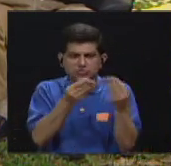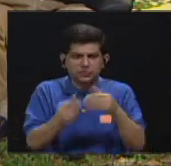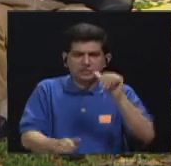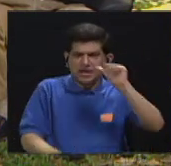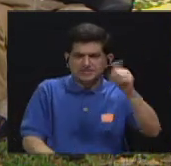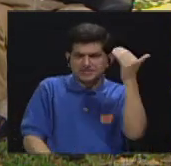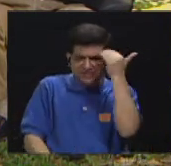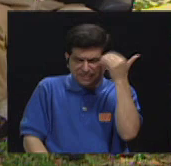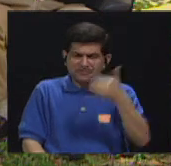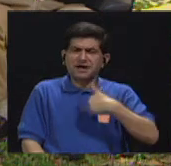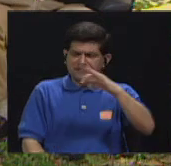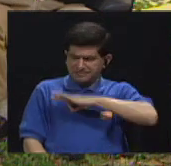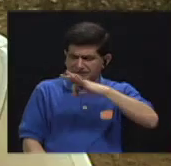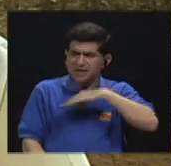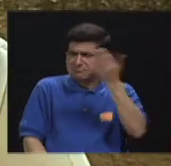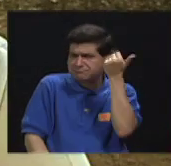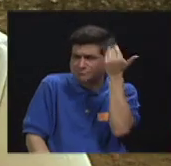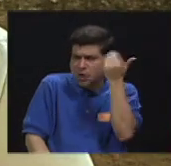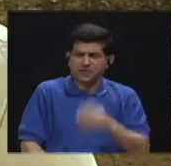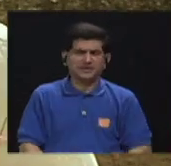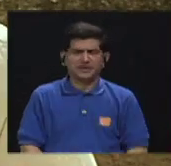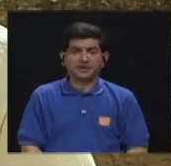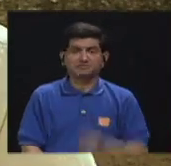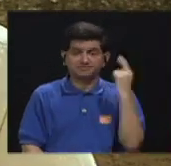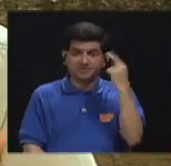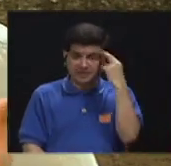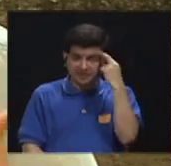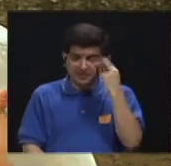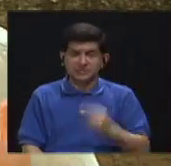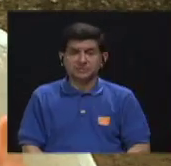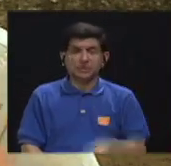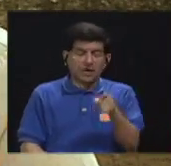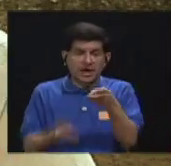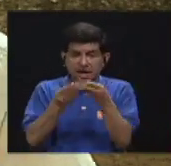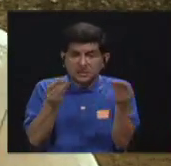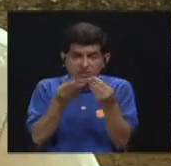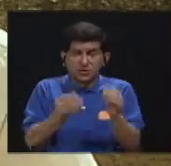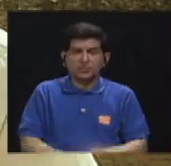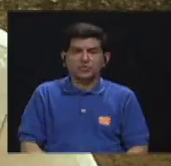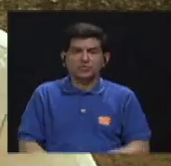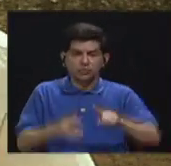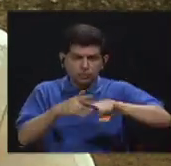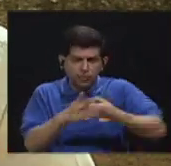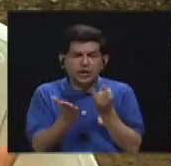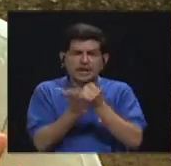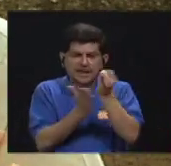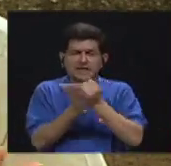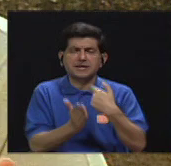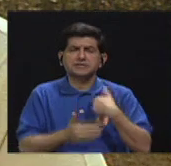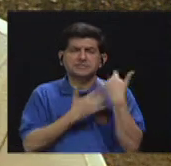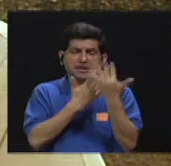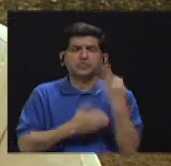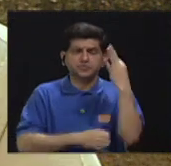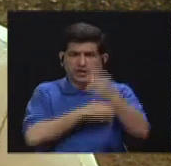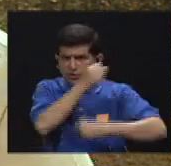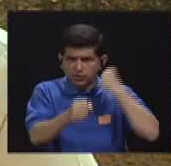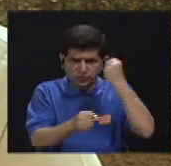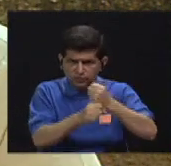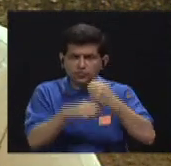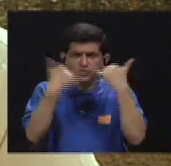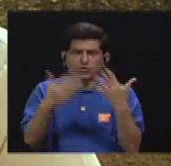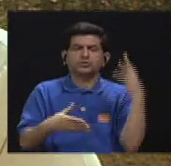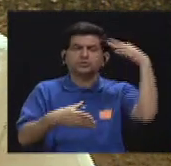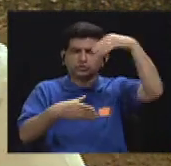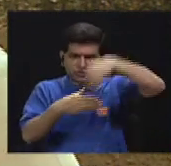compuesto, sabiendo que pues, tiene muchos beneficios. Pues básicamente porque es un producto que sigue siendo una investigación. Yo espero que en unos pocos años ya